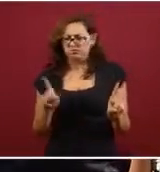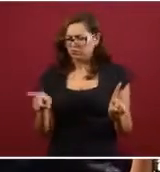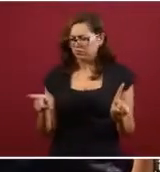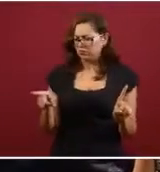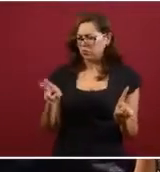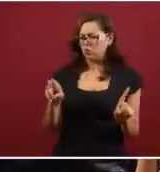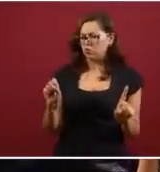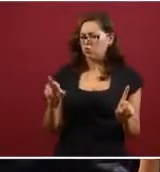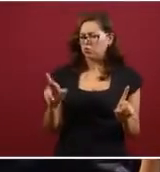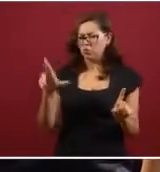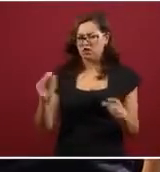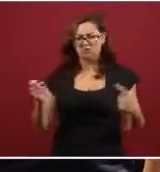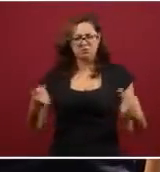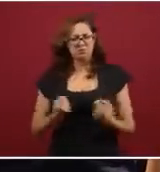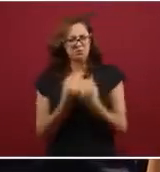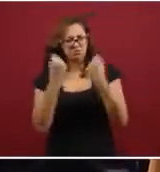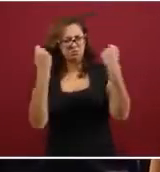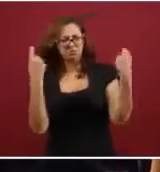con Raquel.